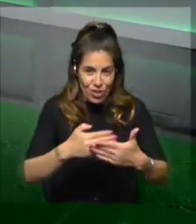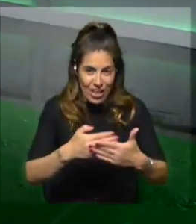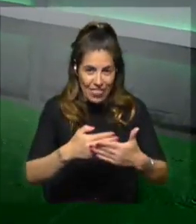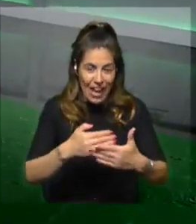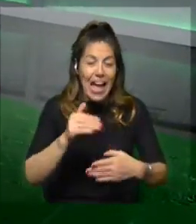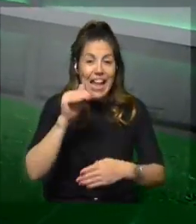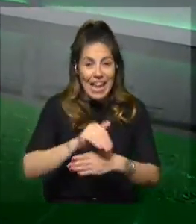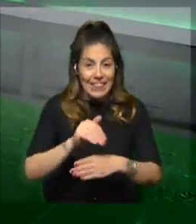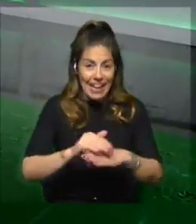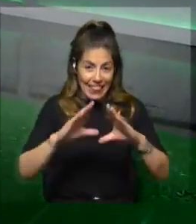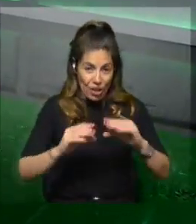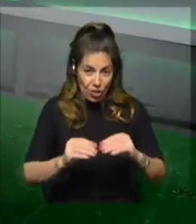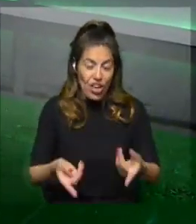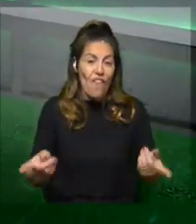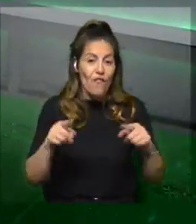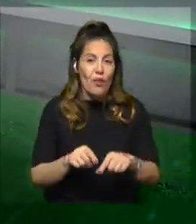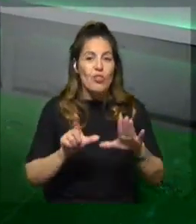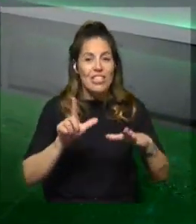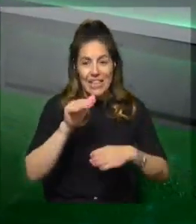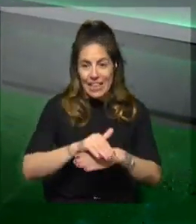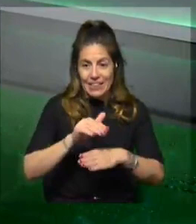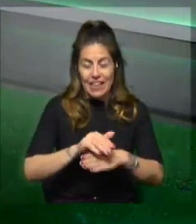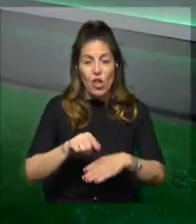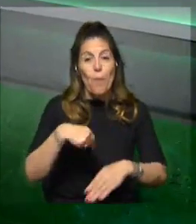edición central. Volvemos a las 19 horas o si no